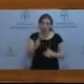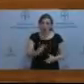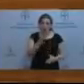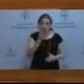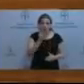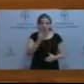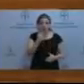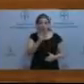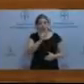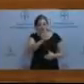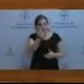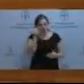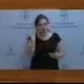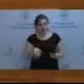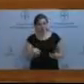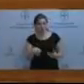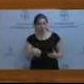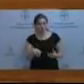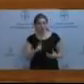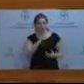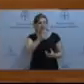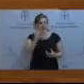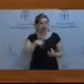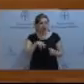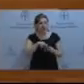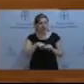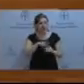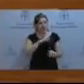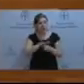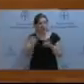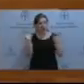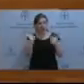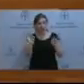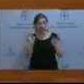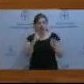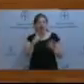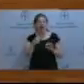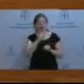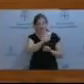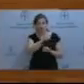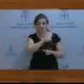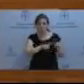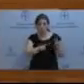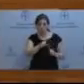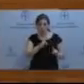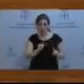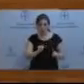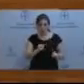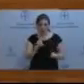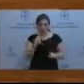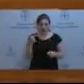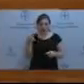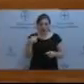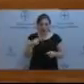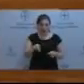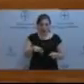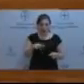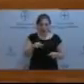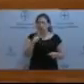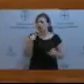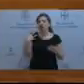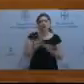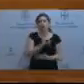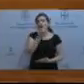que esto iba a suceder. Se le avisó que las plazas no iban a estar cubiertas y se le avisó de que iba a haber este problema. La negativa, el decir que todo estaba bien y que la